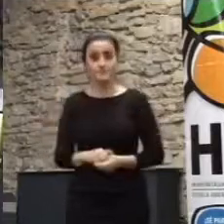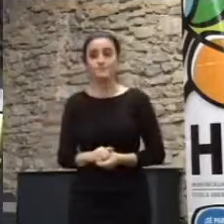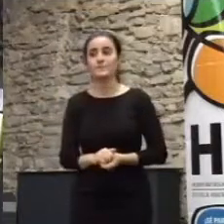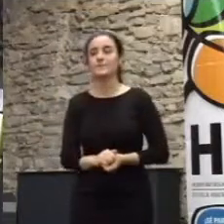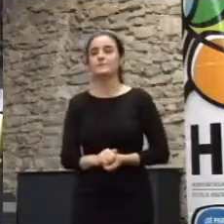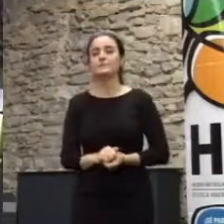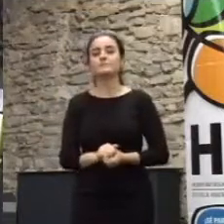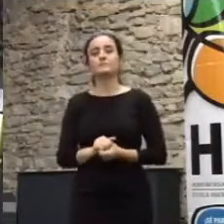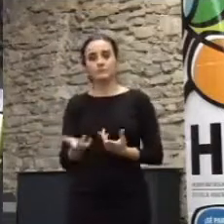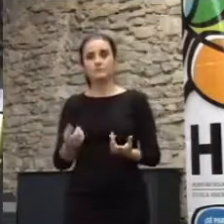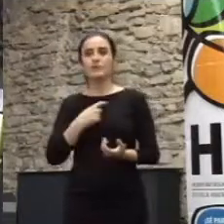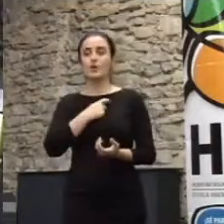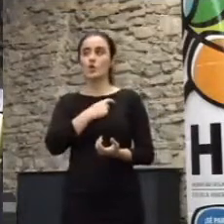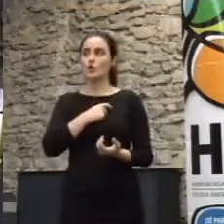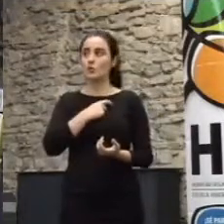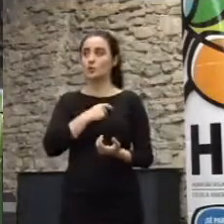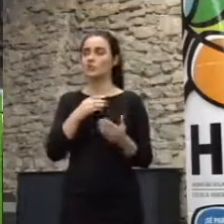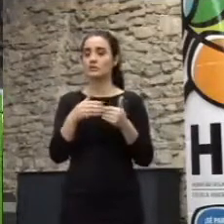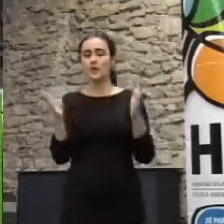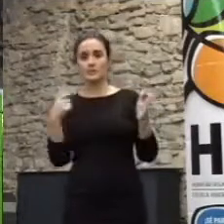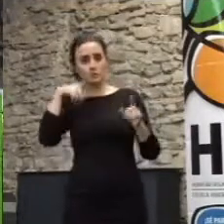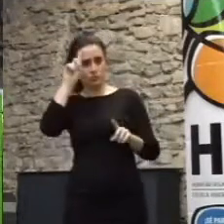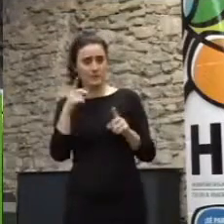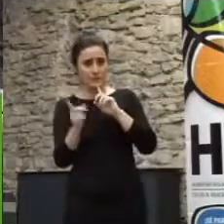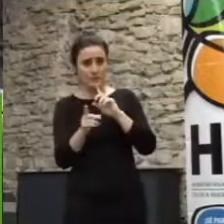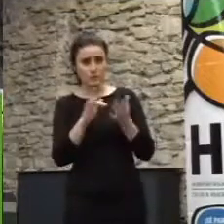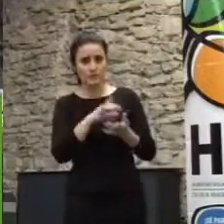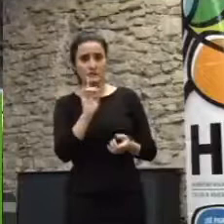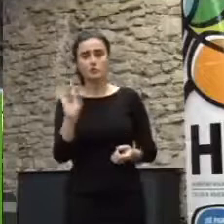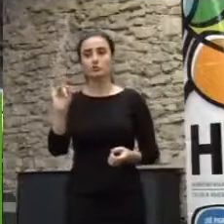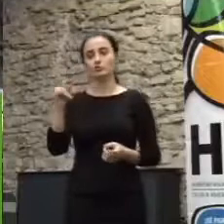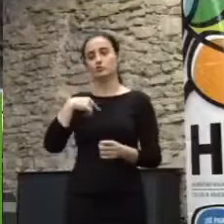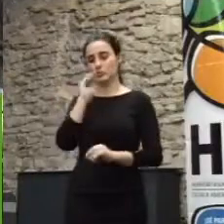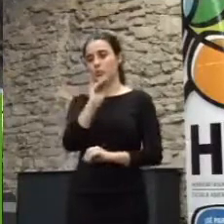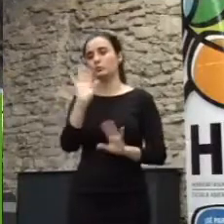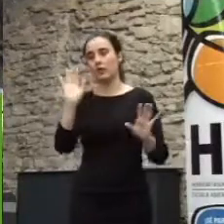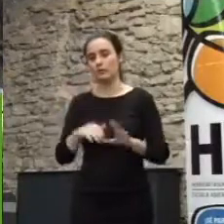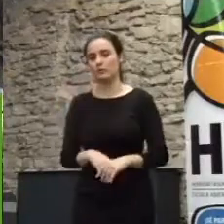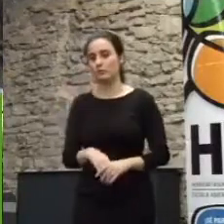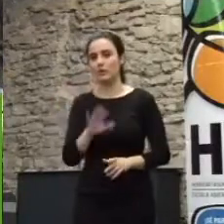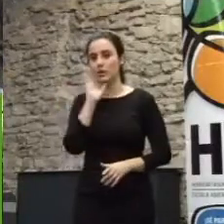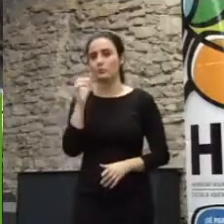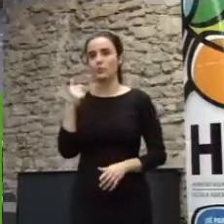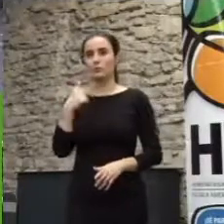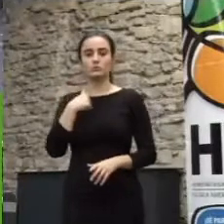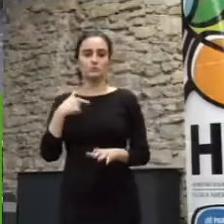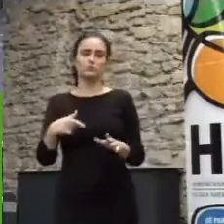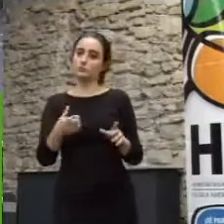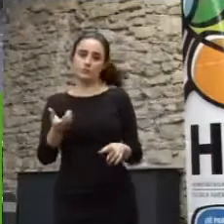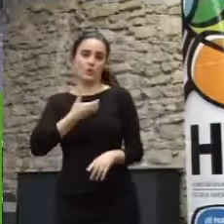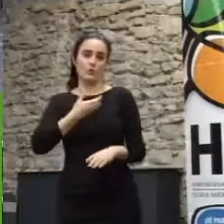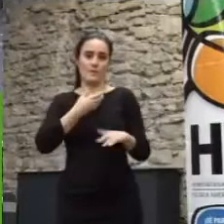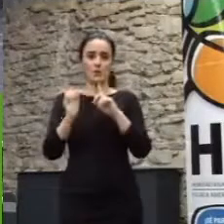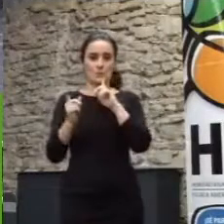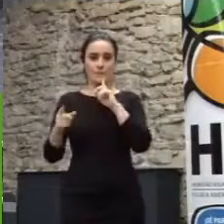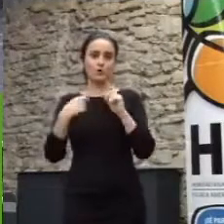Bueno, las comisiones abiertas, no sabía lo de Bilbao, sí. Sí, yo pregunté, ¿eh? Porque yo no he ido a comisiones al Ayuntamiento de Bilbao,